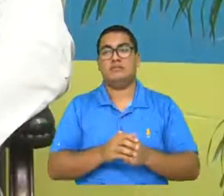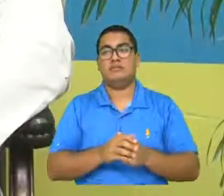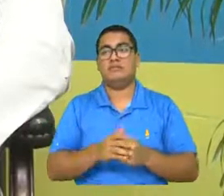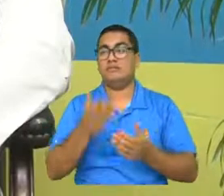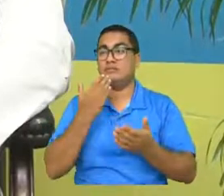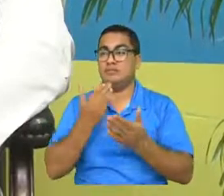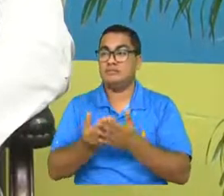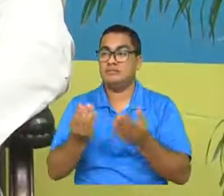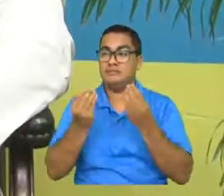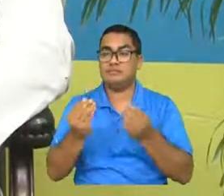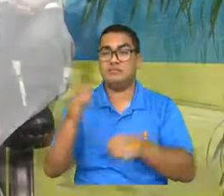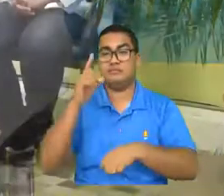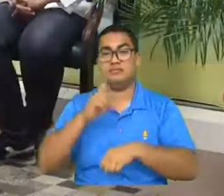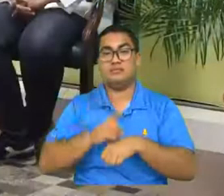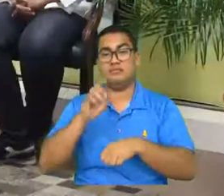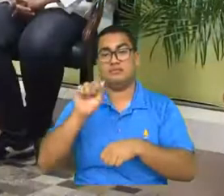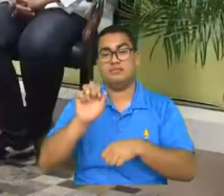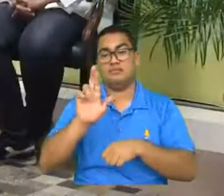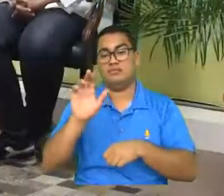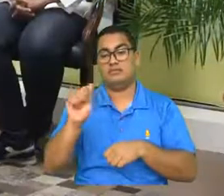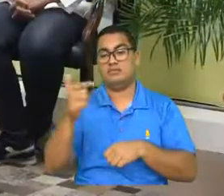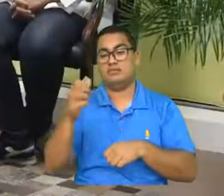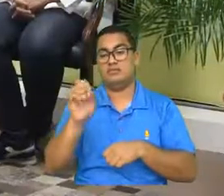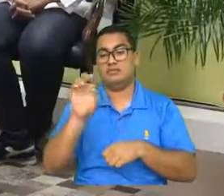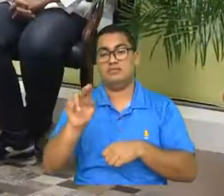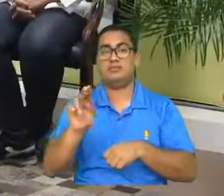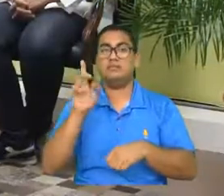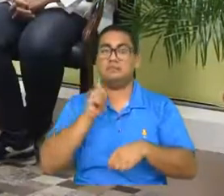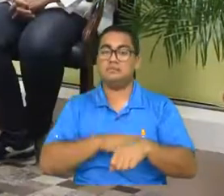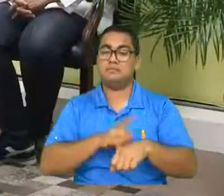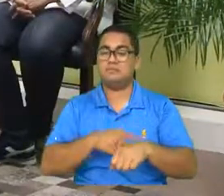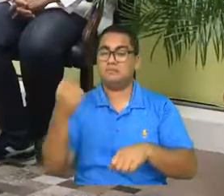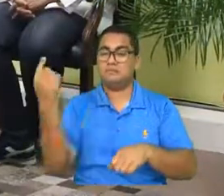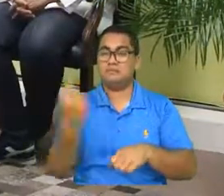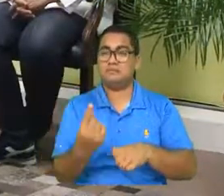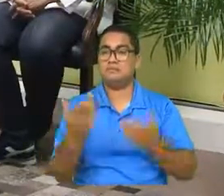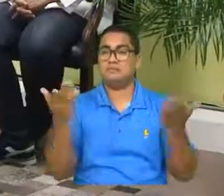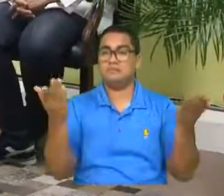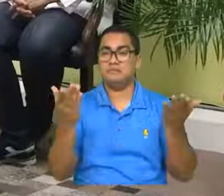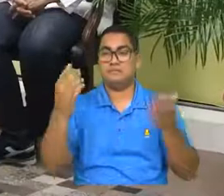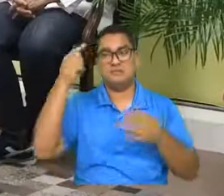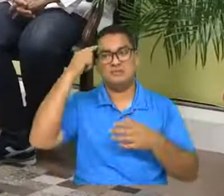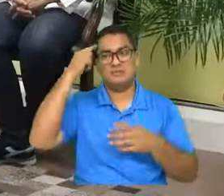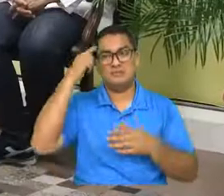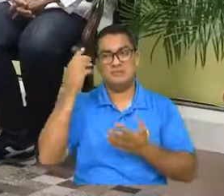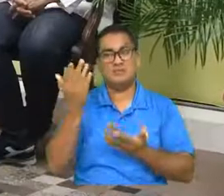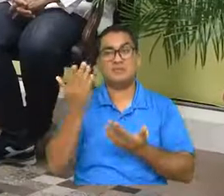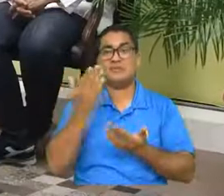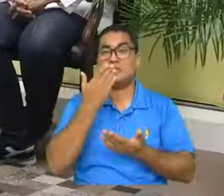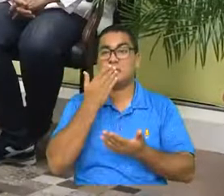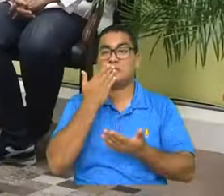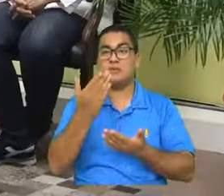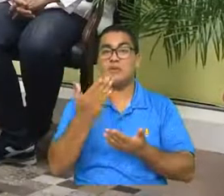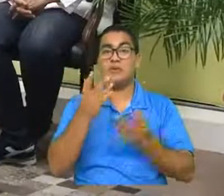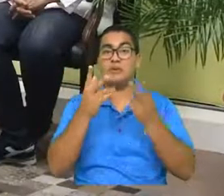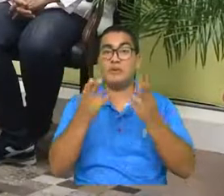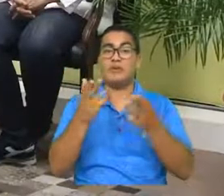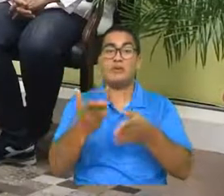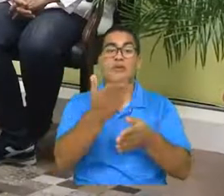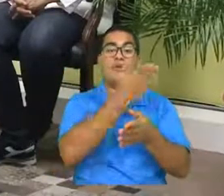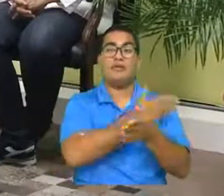Le agradecemos, doctor Aragón, por su valioso tiempo. Yo creo que sería bueno recalcar antes que se vaya,